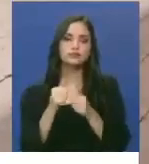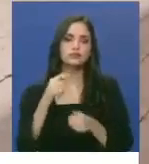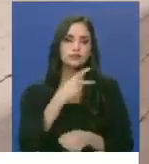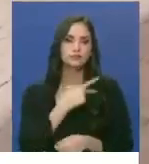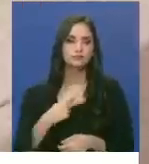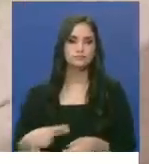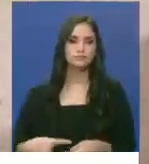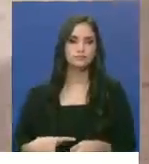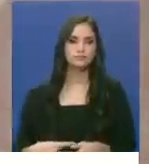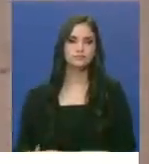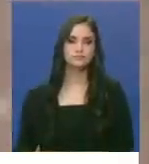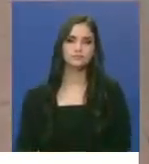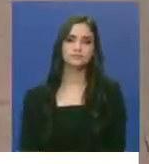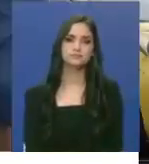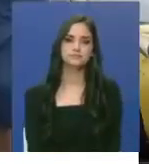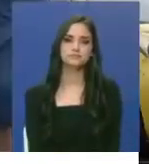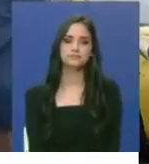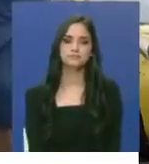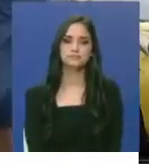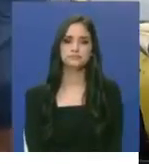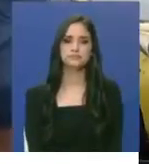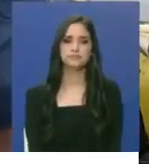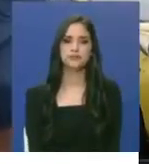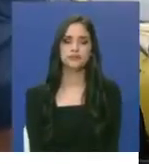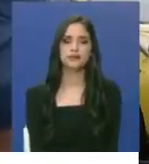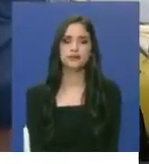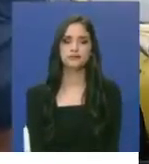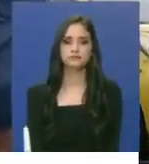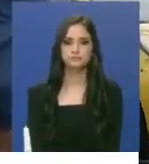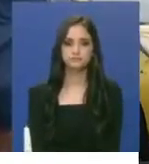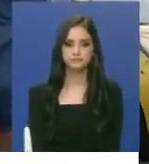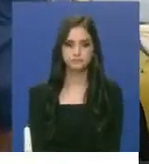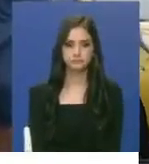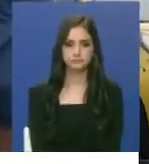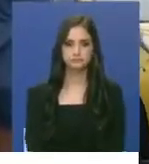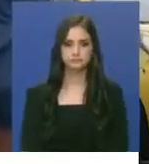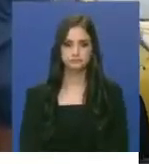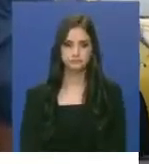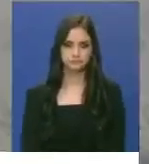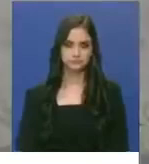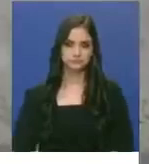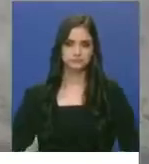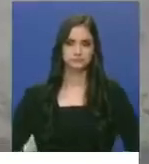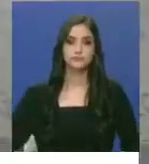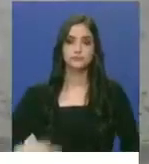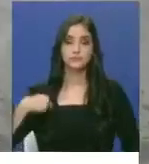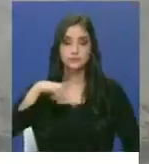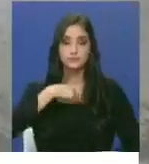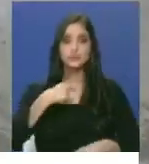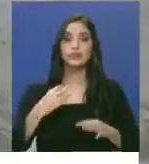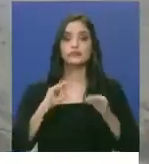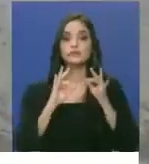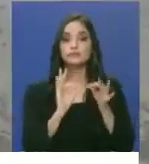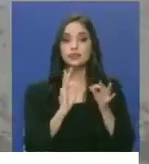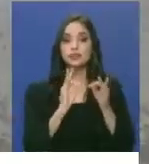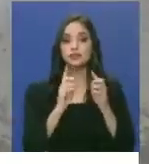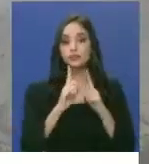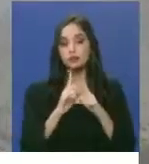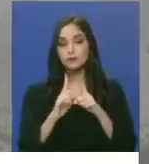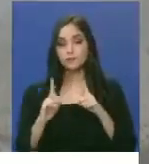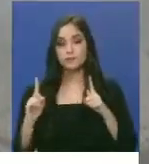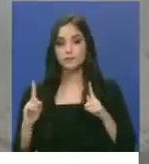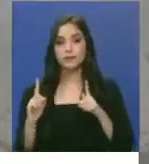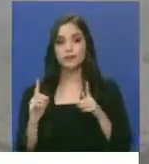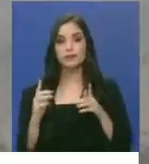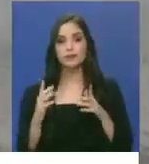cómo podemos seguir llevando a ustedes lo que está ocurriendo. Estamos tratando de movilizarnos en este momento para poder avanzar de un